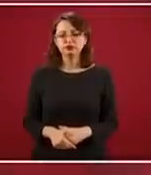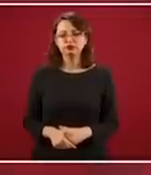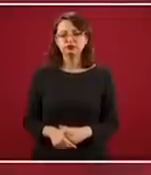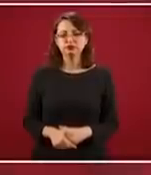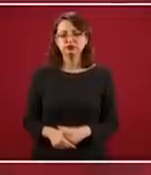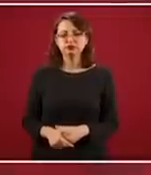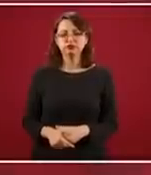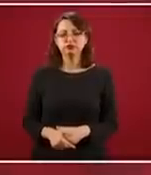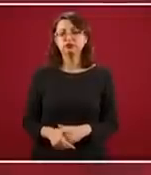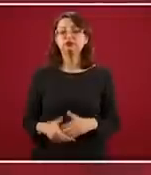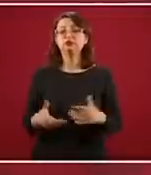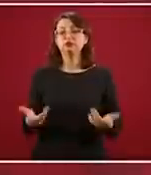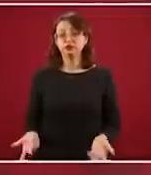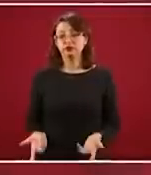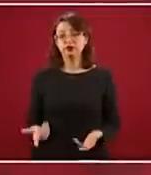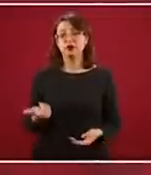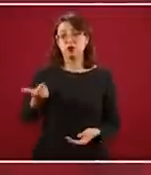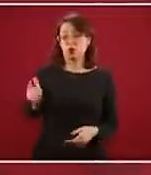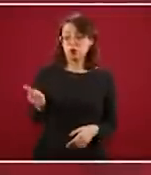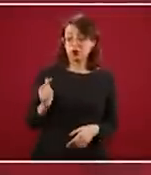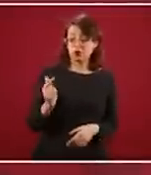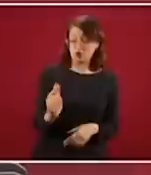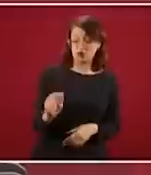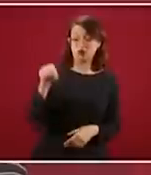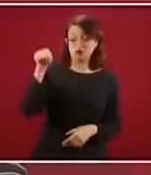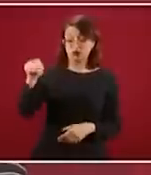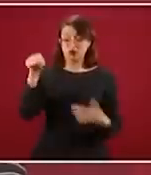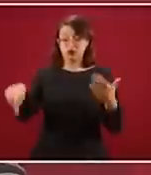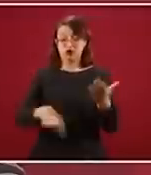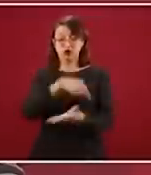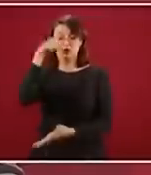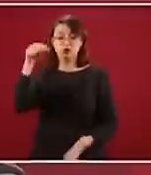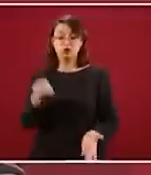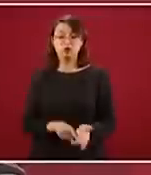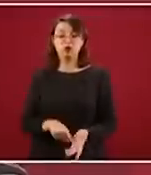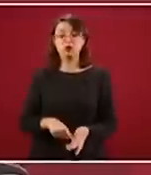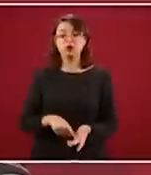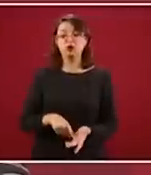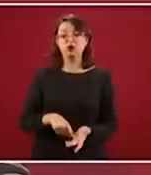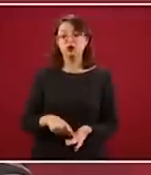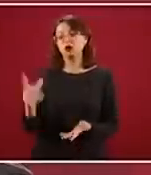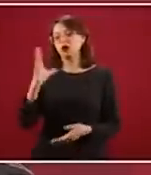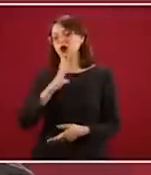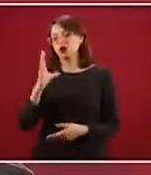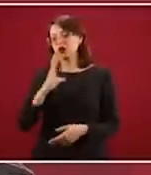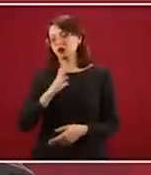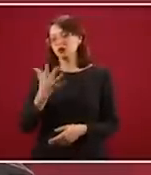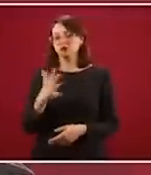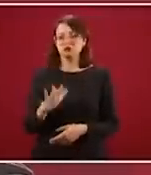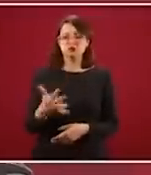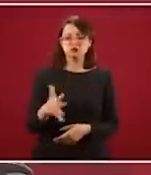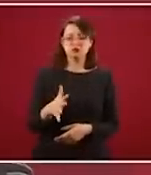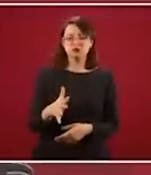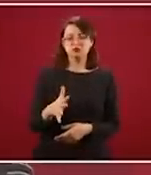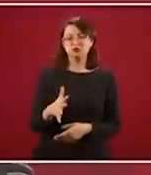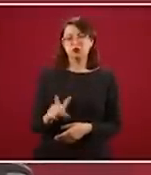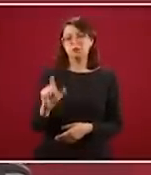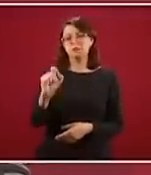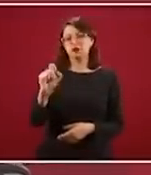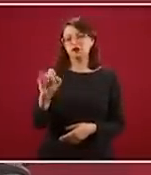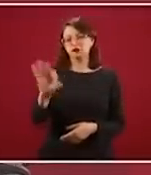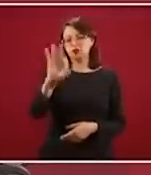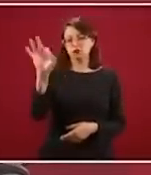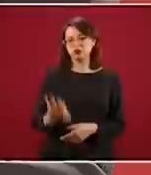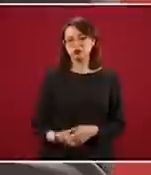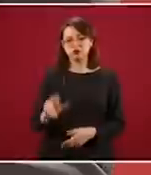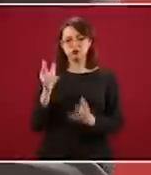hablando de que solo en Guanajuato tenemos un promedio a veces hasta del